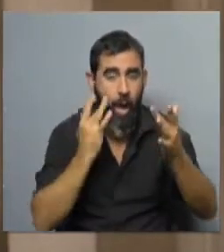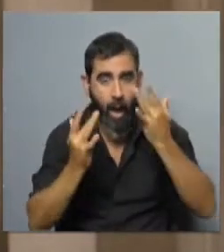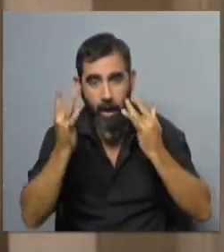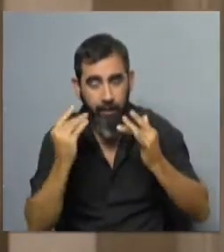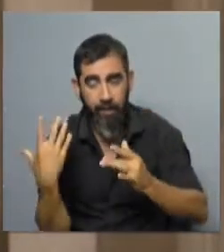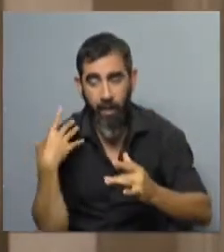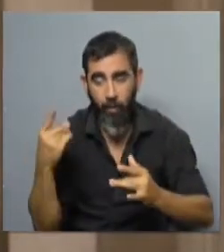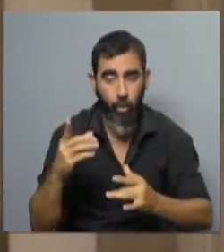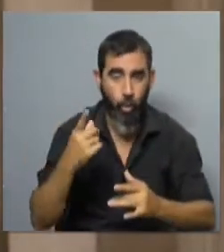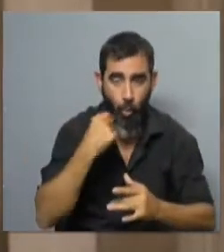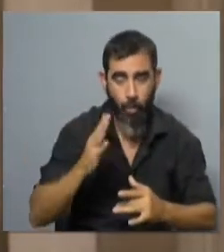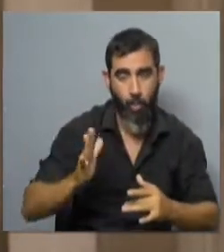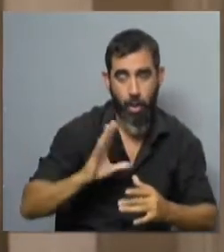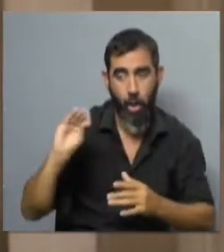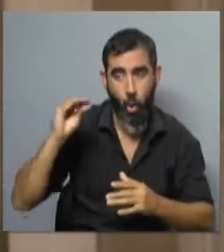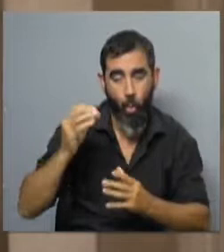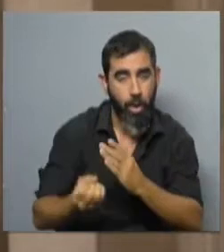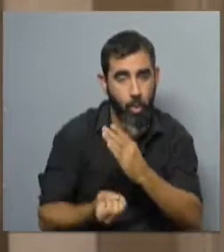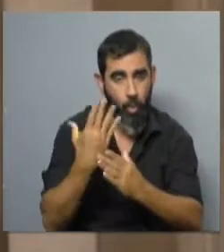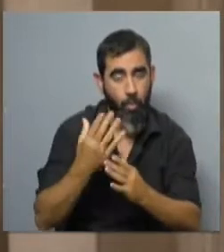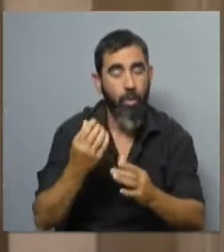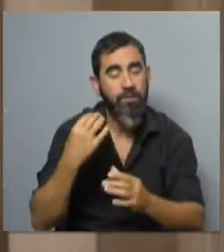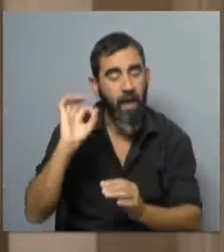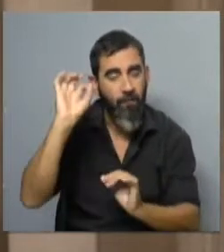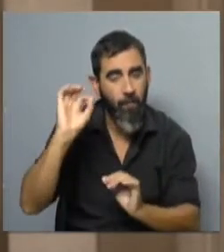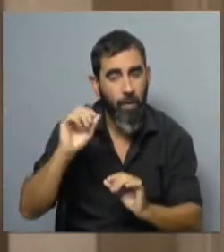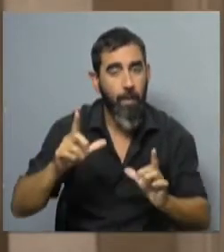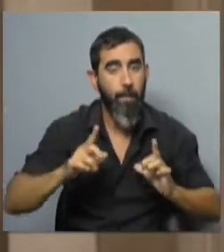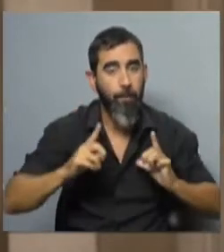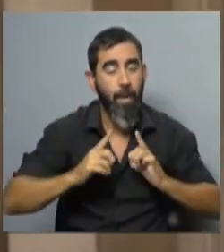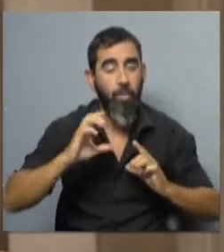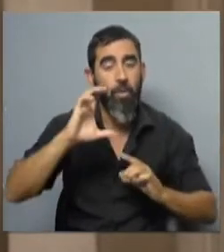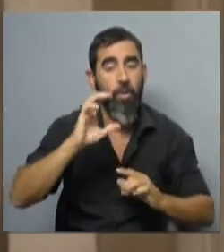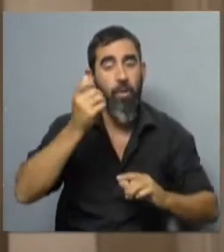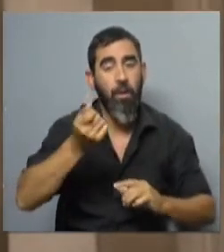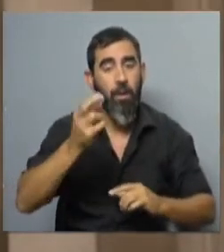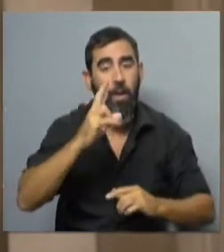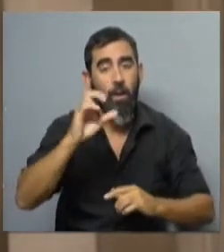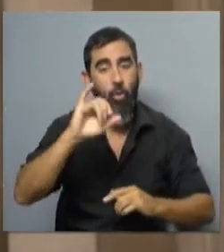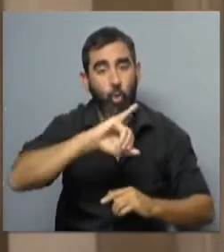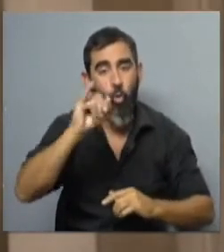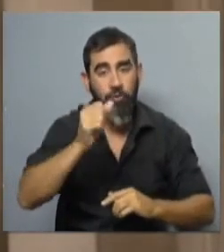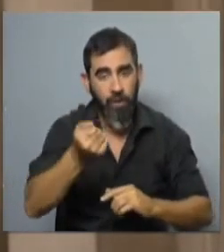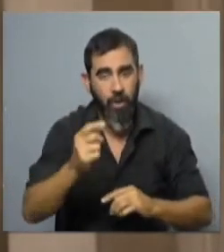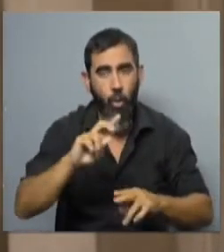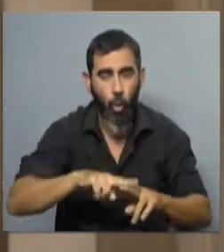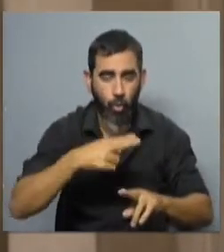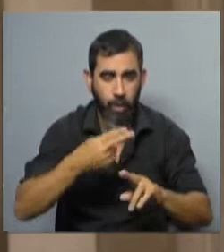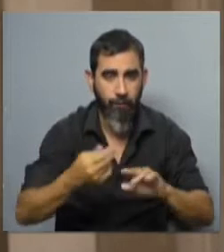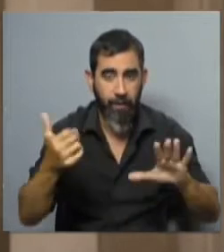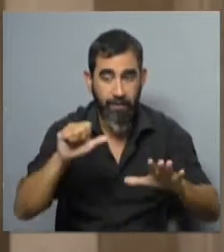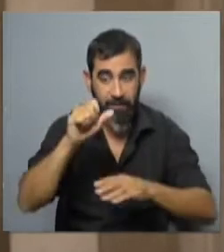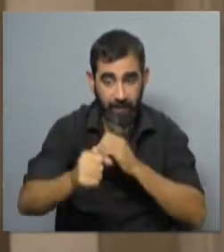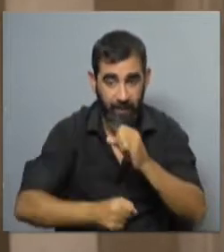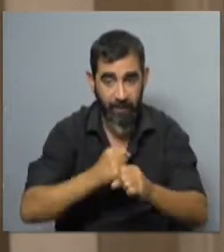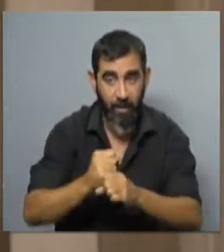y directores jóvenes y nuevos, salvo Esperando la Carroza, que vamos a volver a hacer. Hace 60 años la Comedia